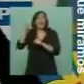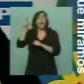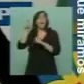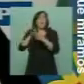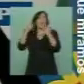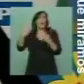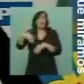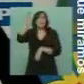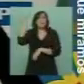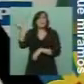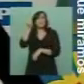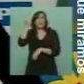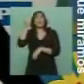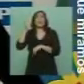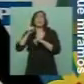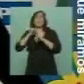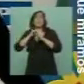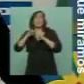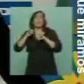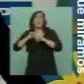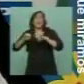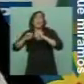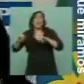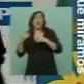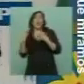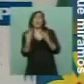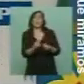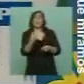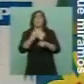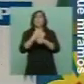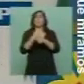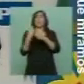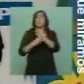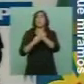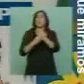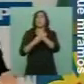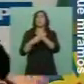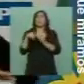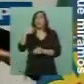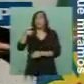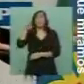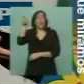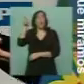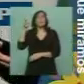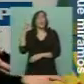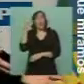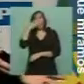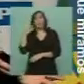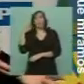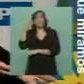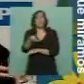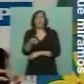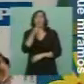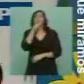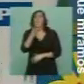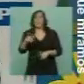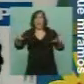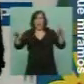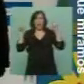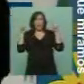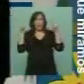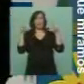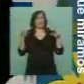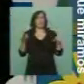participado en la campaña del actual Primer Ministro y hay pero por lo menos allí tuvieron que ir a declarar a las cámaras